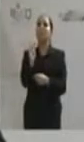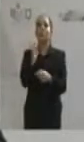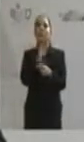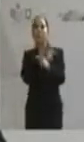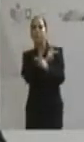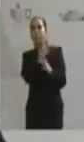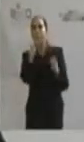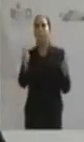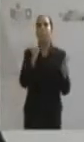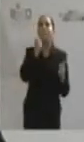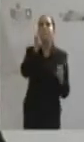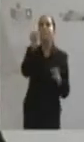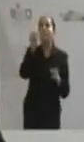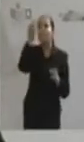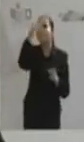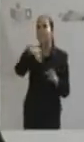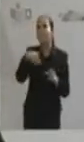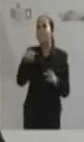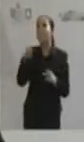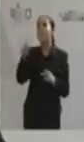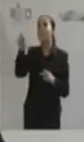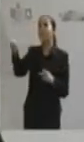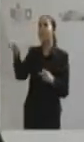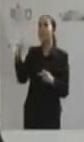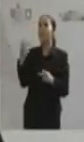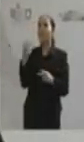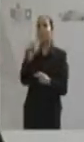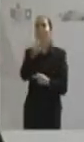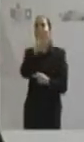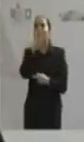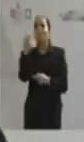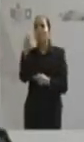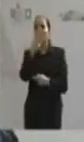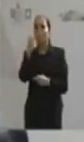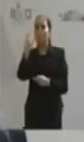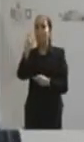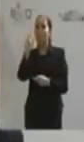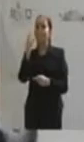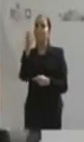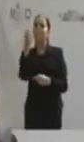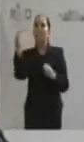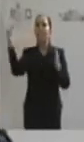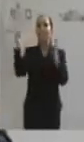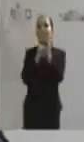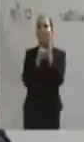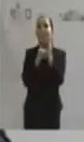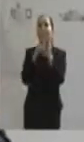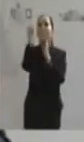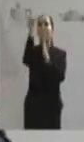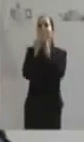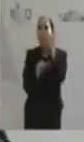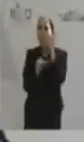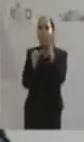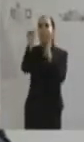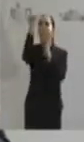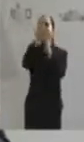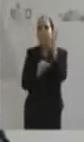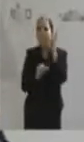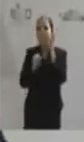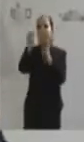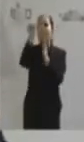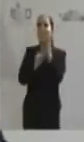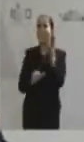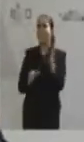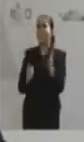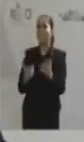son de 833 mil pesos mensuales. Y te pido que vayas a consultar, terminando este debate,